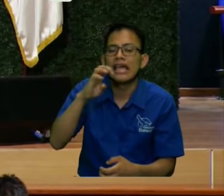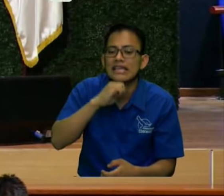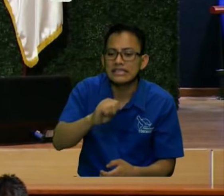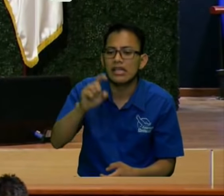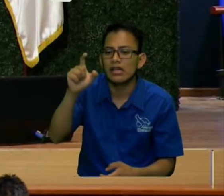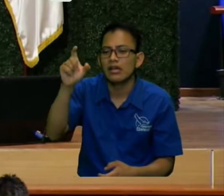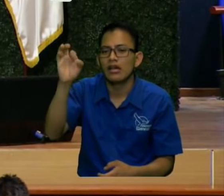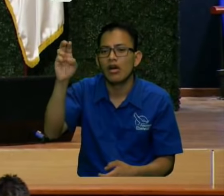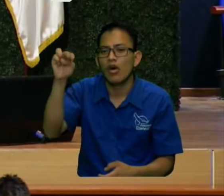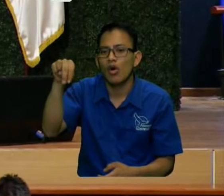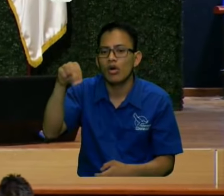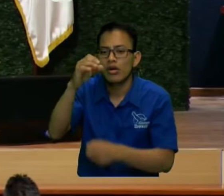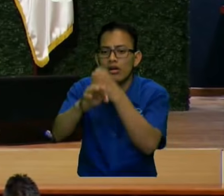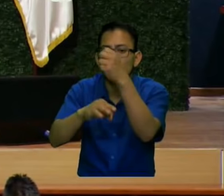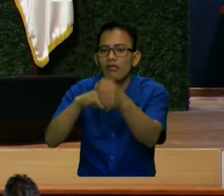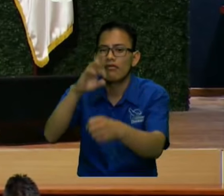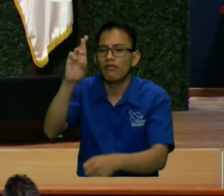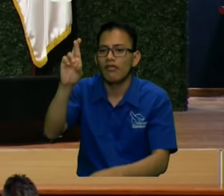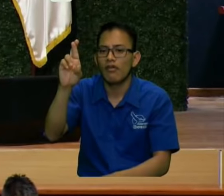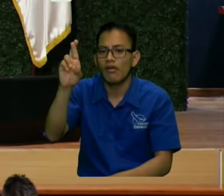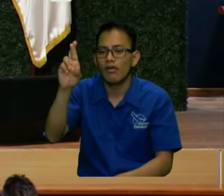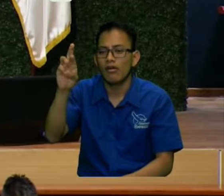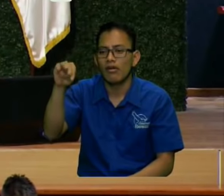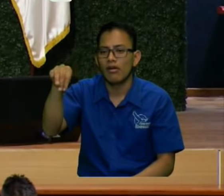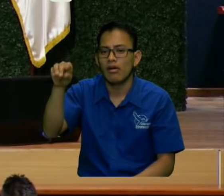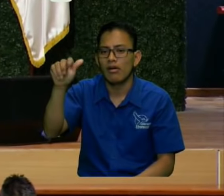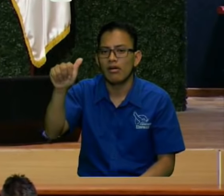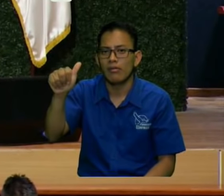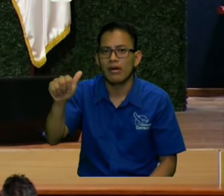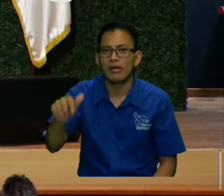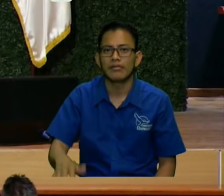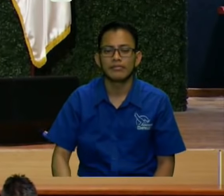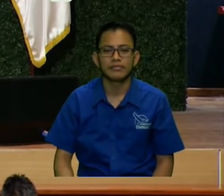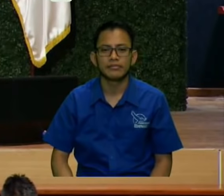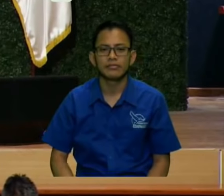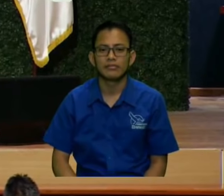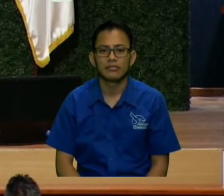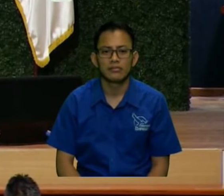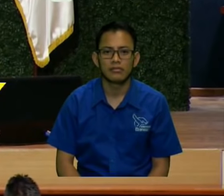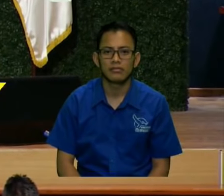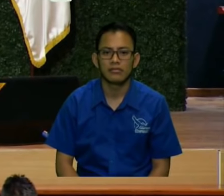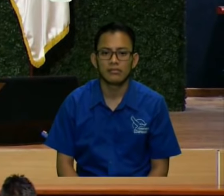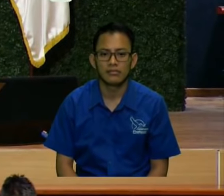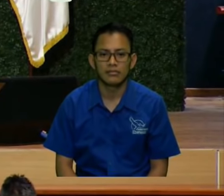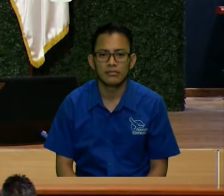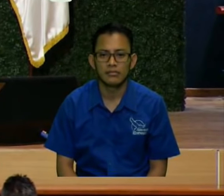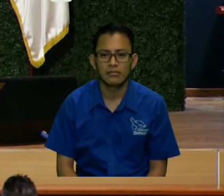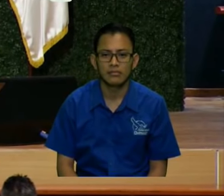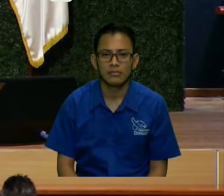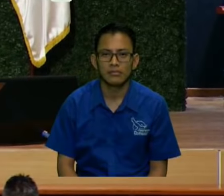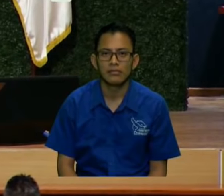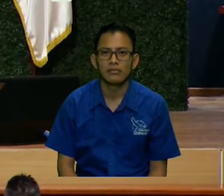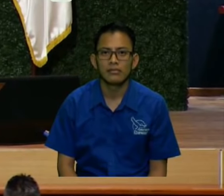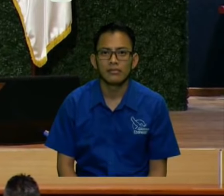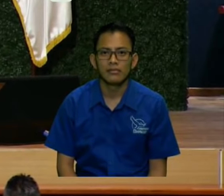Hay algunos que así esa forma tienen, ¿verdad? De la cama donde duerme. Es mejor que la cama agarre la forma de uno, ¿ah?